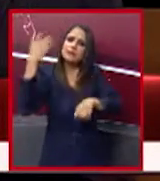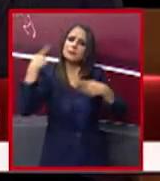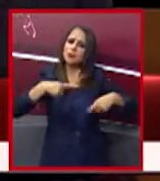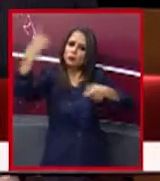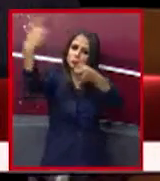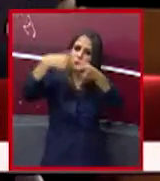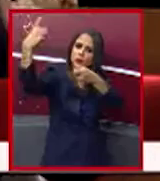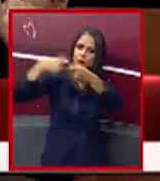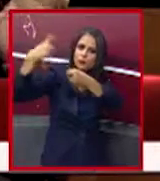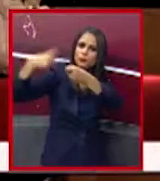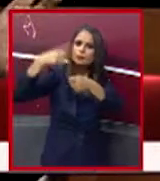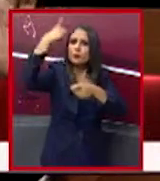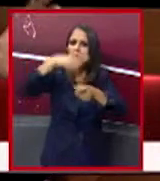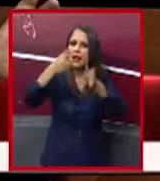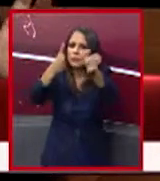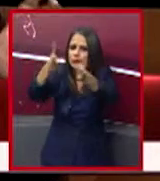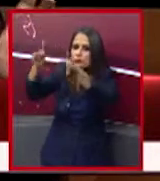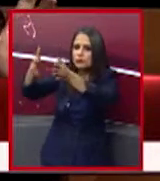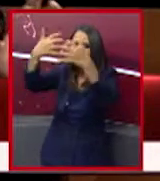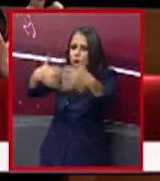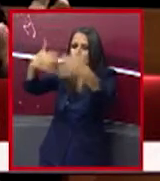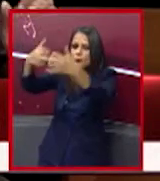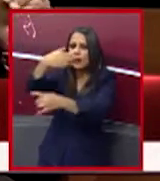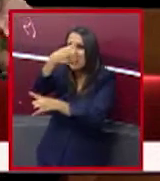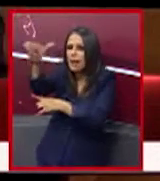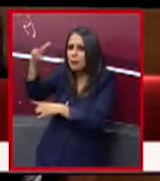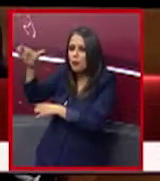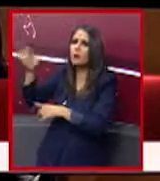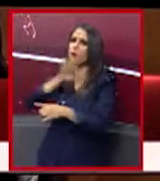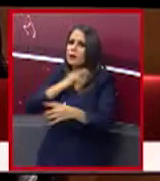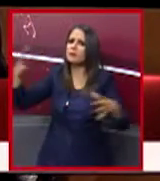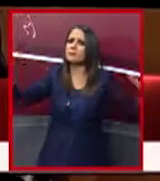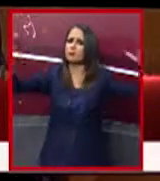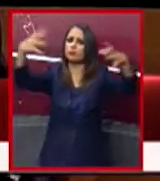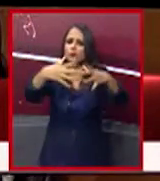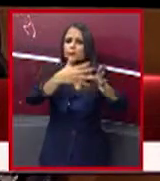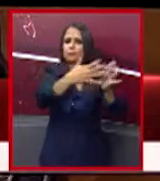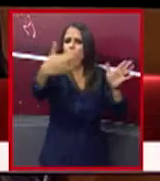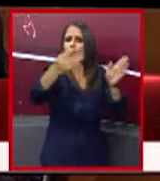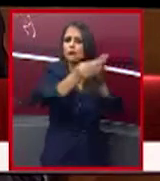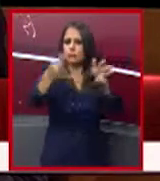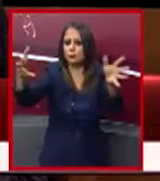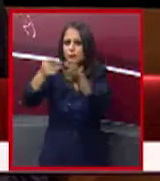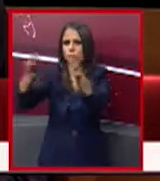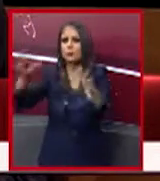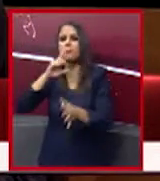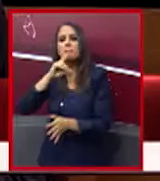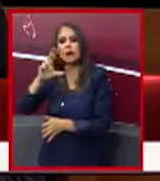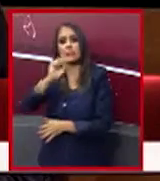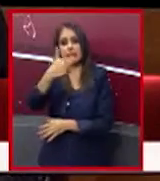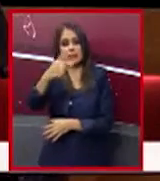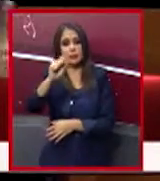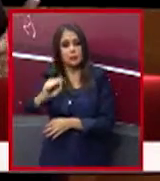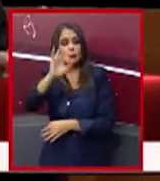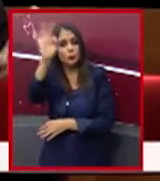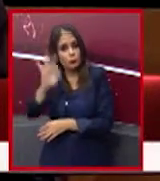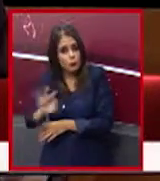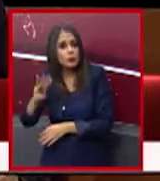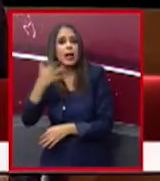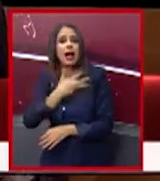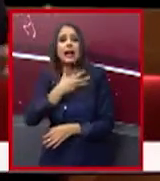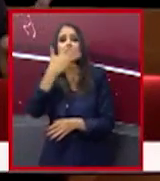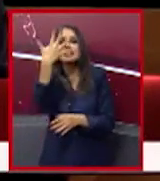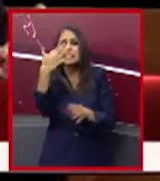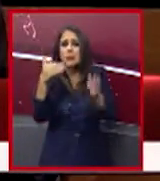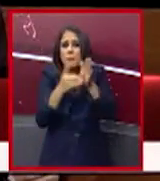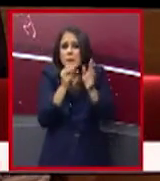podremos hacer que ese 80% de productores de México, porque el 77% de los predios en México tienen menos de 5